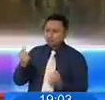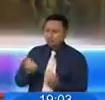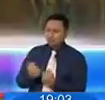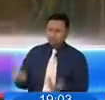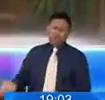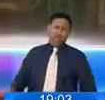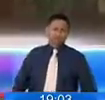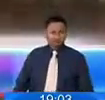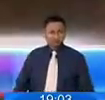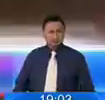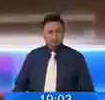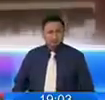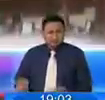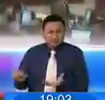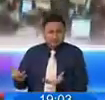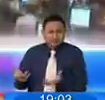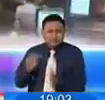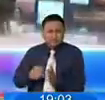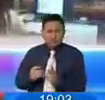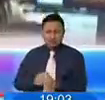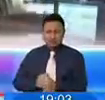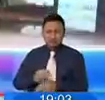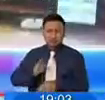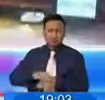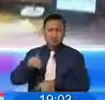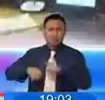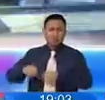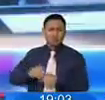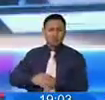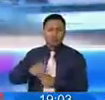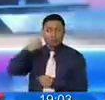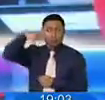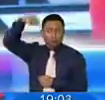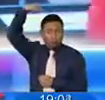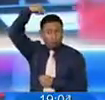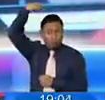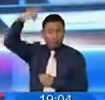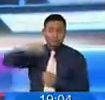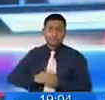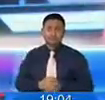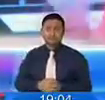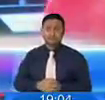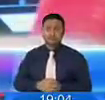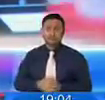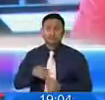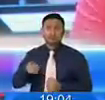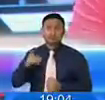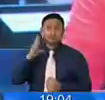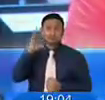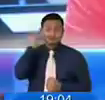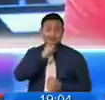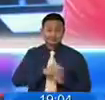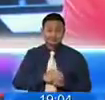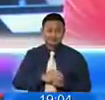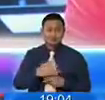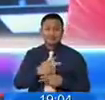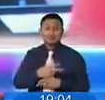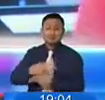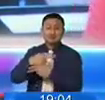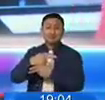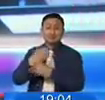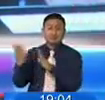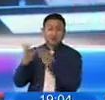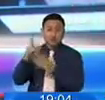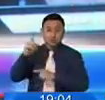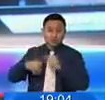Que detrás de todo esto hay intereses ocultos, afirmaban. Que se dieron cuenta que no pueden manejar al Consejo de